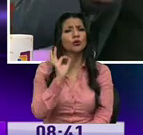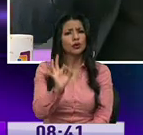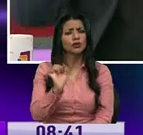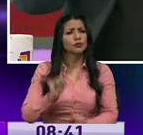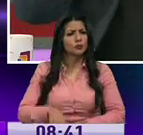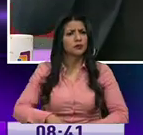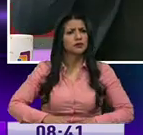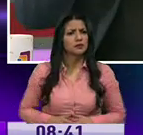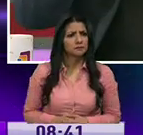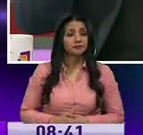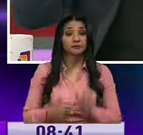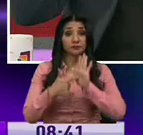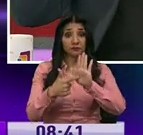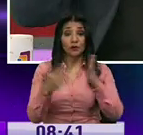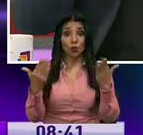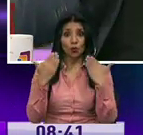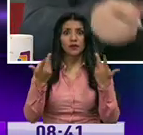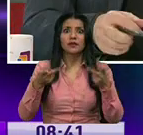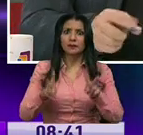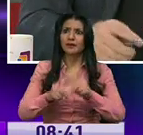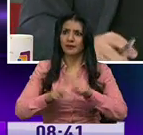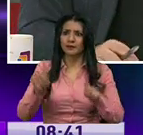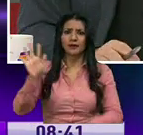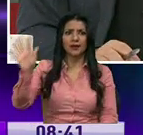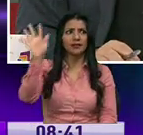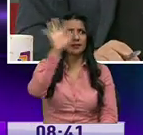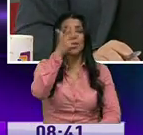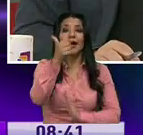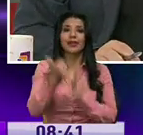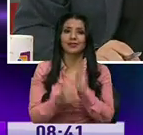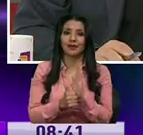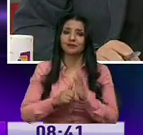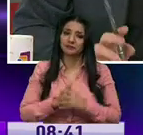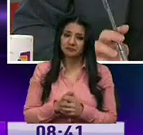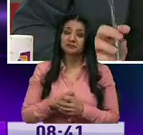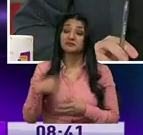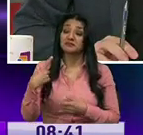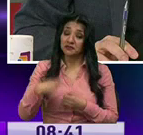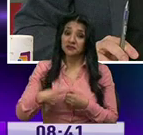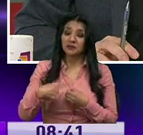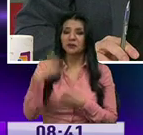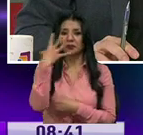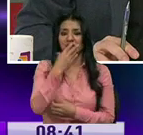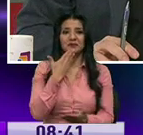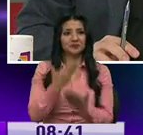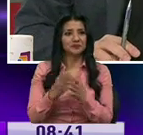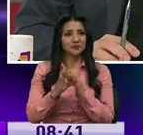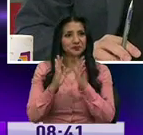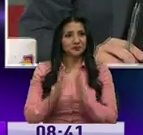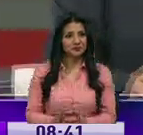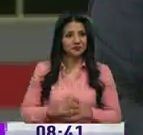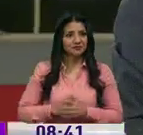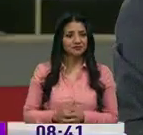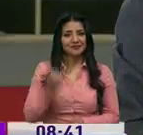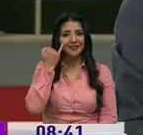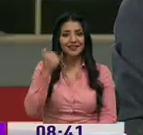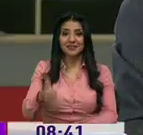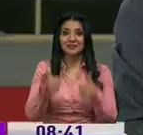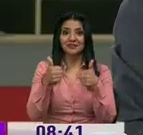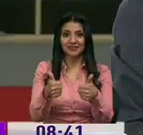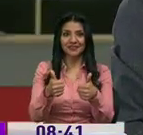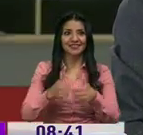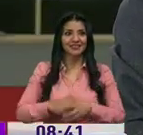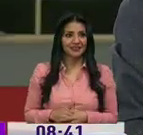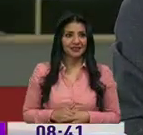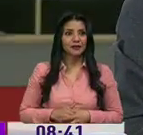Hay que mirar el ejemplo de Guayaquil. Guayaquil tiene mucho de esto y realmente la ciudad se ve preciosa. Gracias, Andrea Orbe. Buena iniciativa.